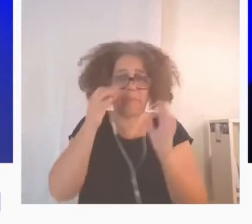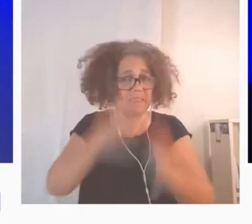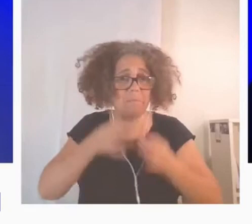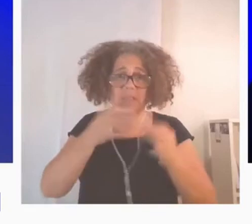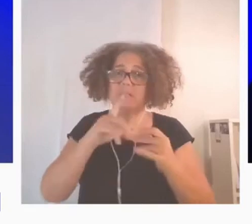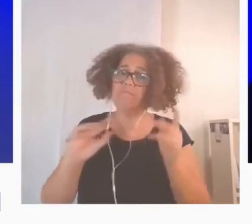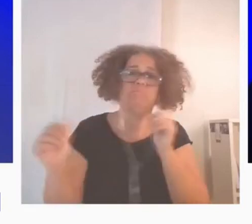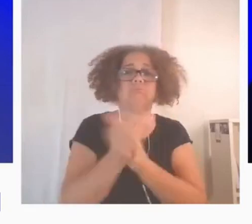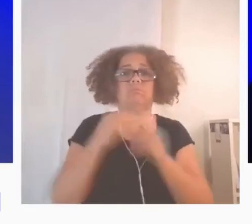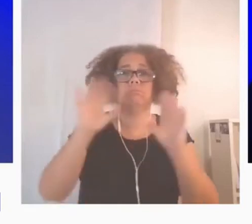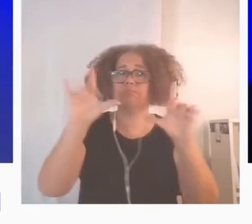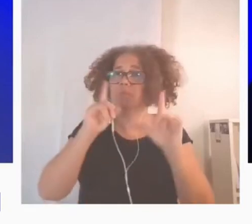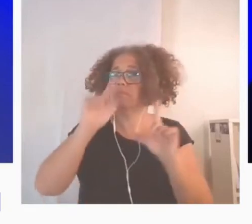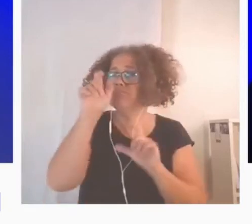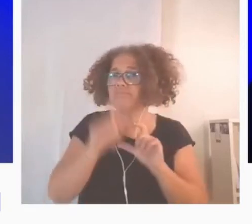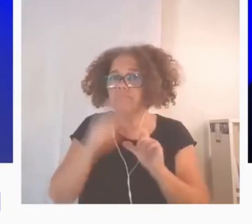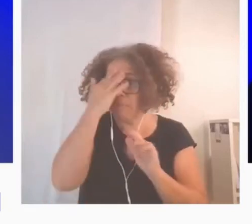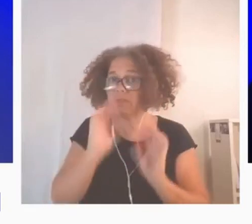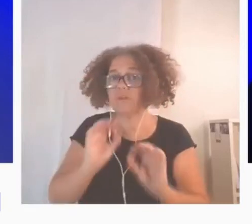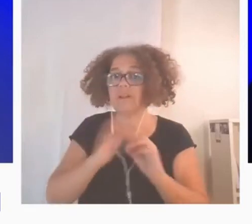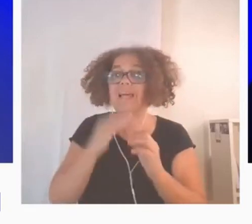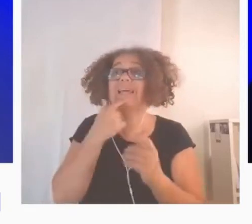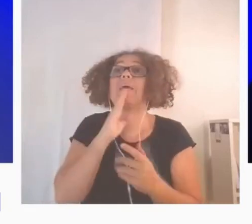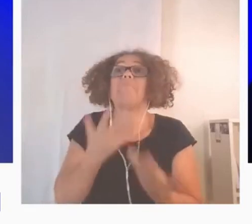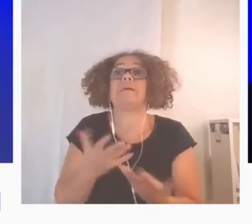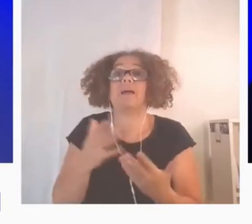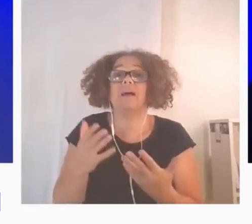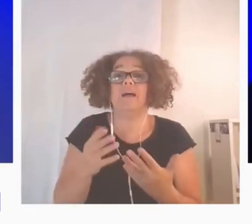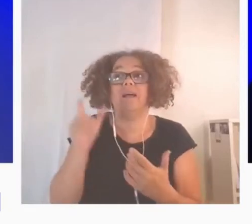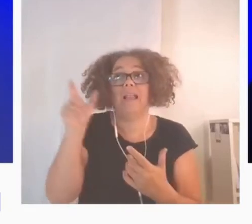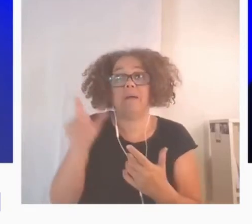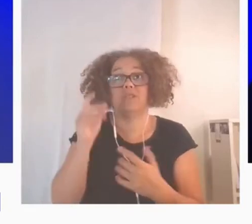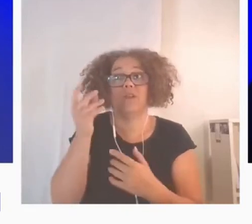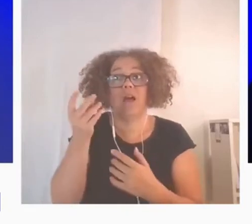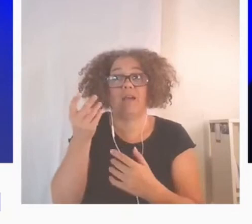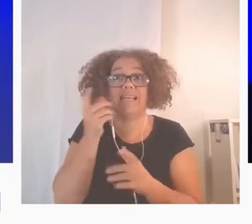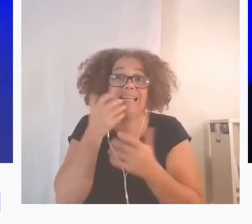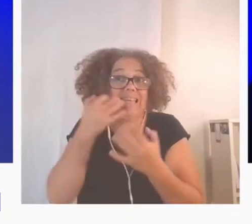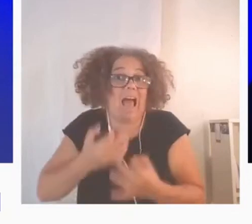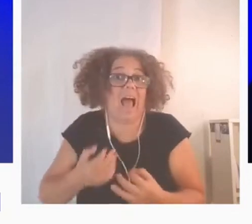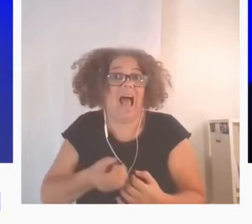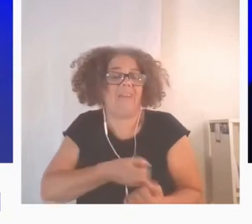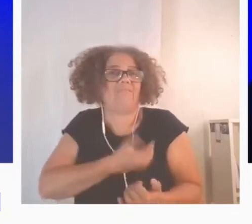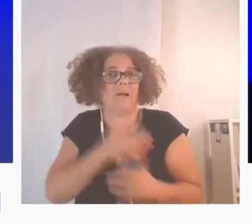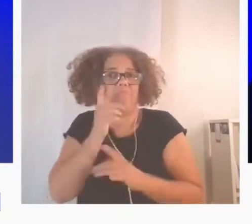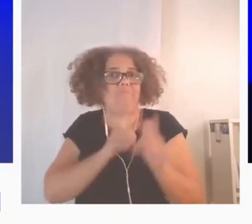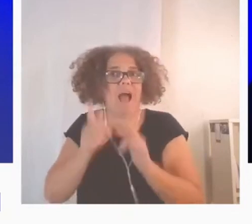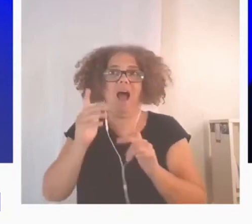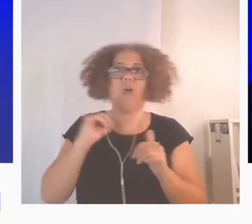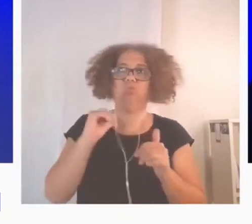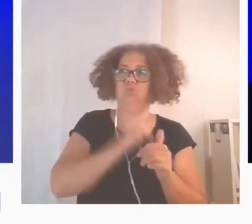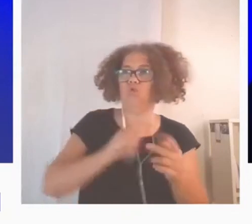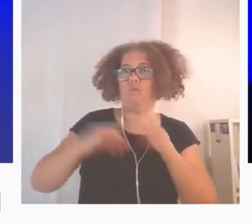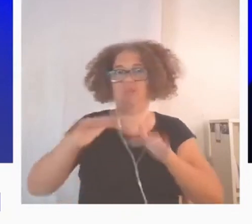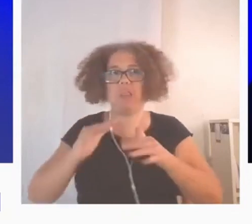con el viajero? Que no hay que olvidarlo, y es porque es cada día más inteligente, más autónomo, autónoma, es mucho más dinámico, sabe